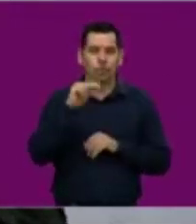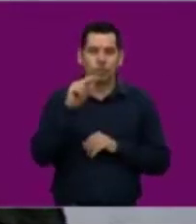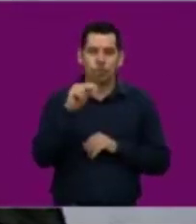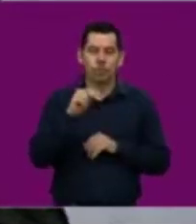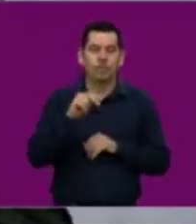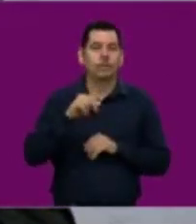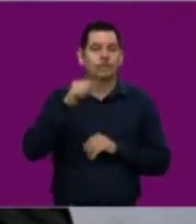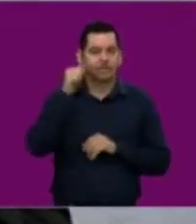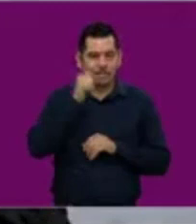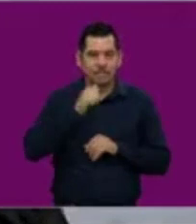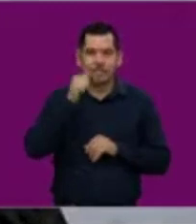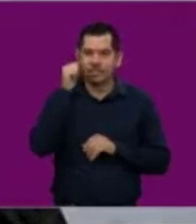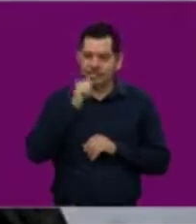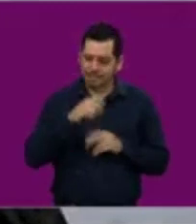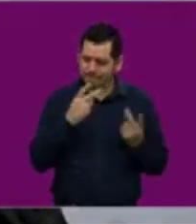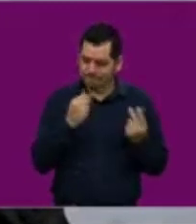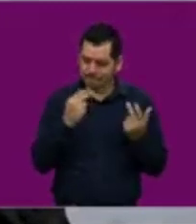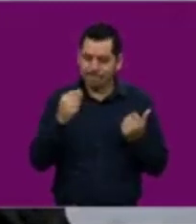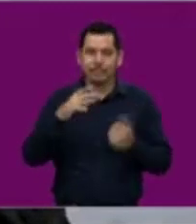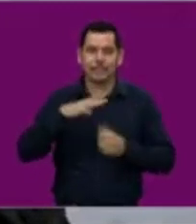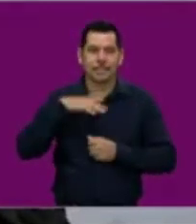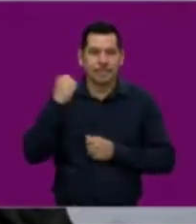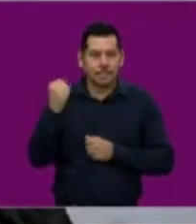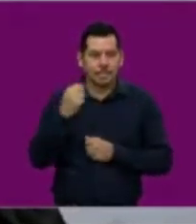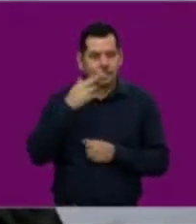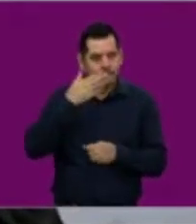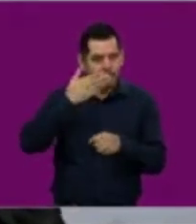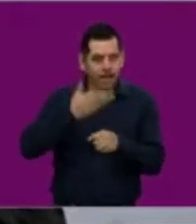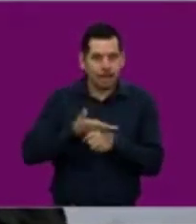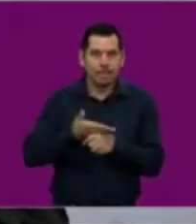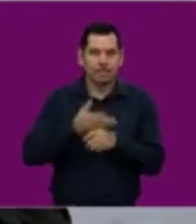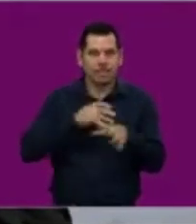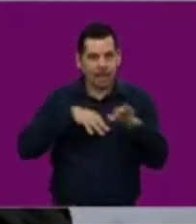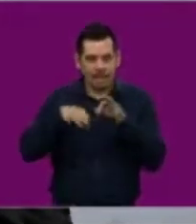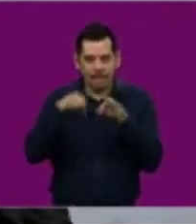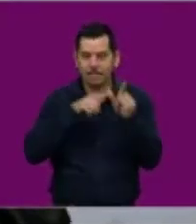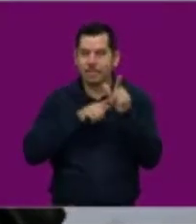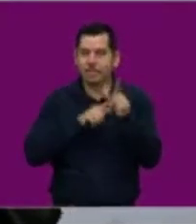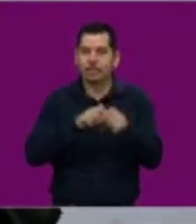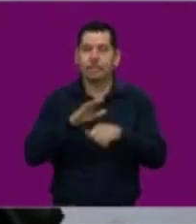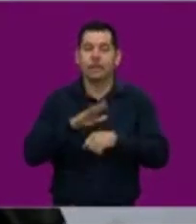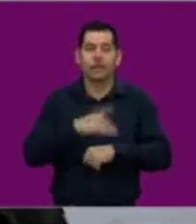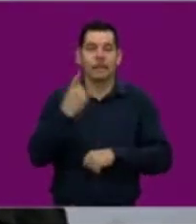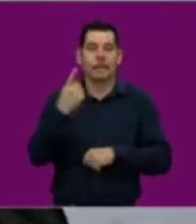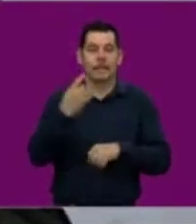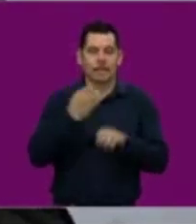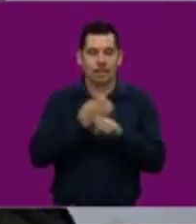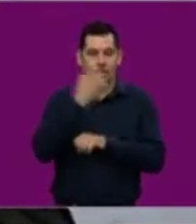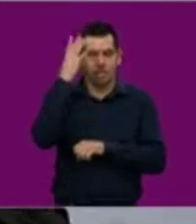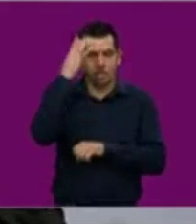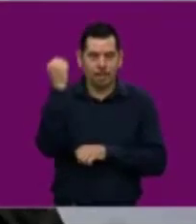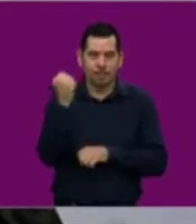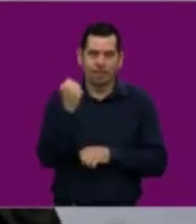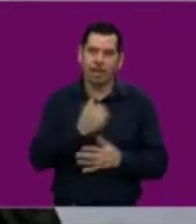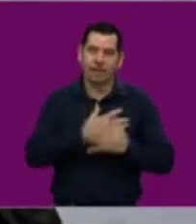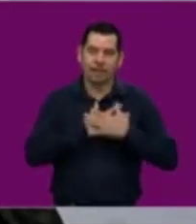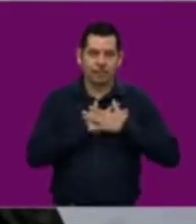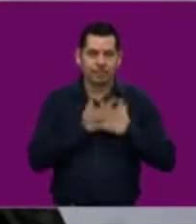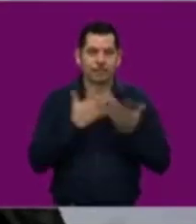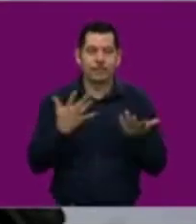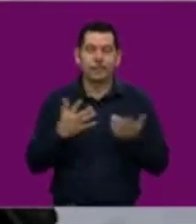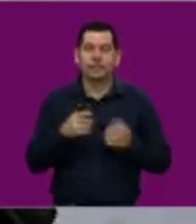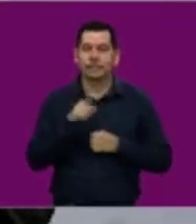porque amamos nuestro estado por esa razón no se dejen llevar por mala información